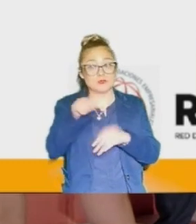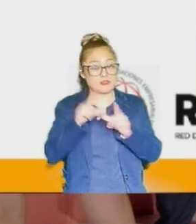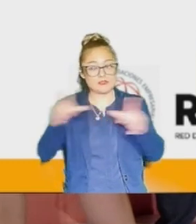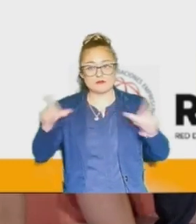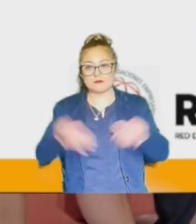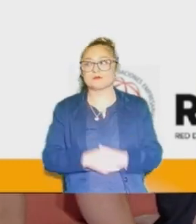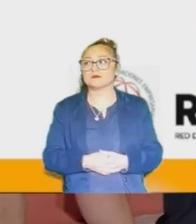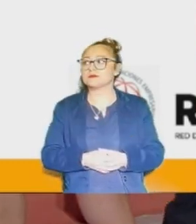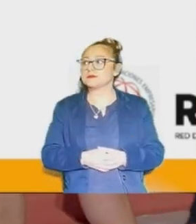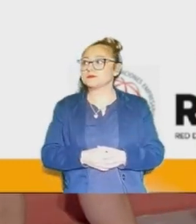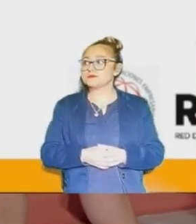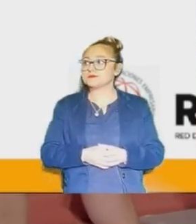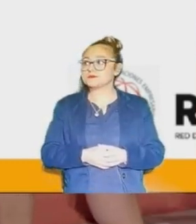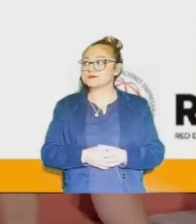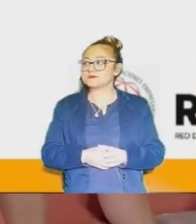listos?